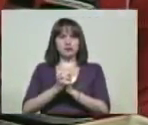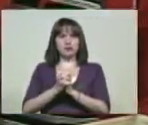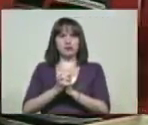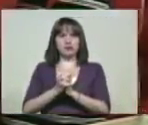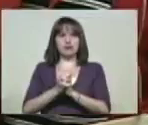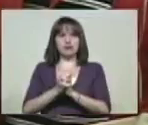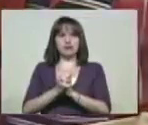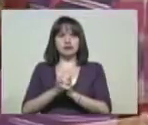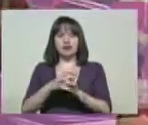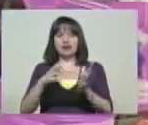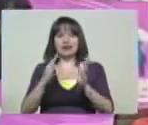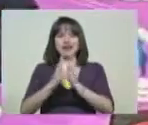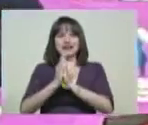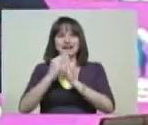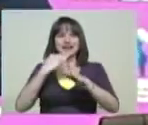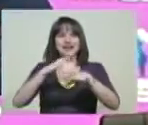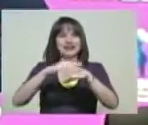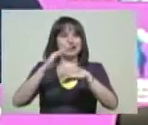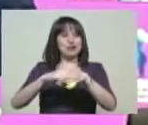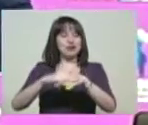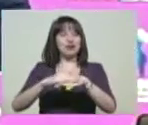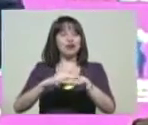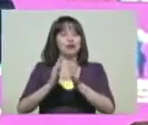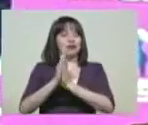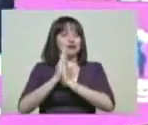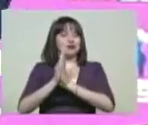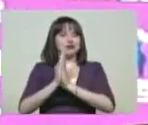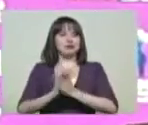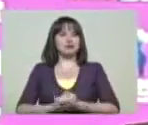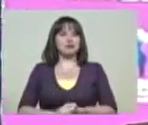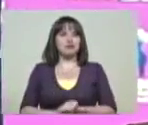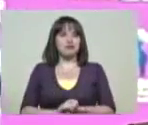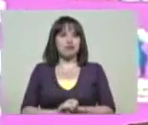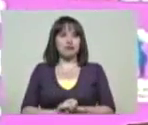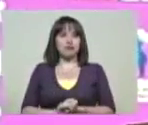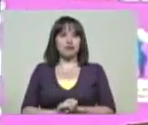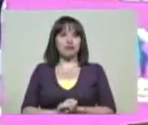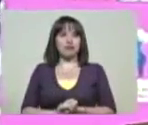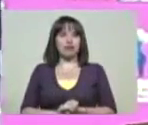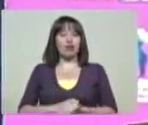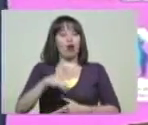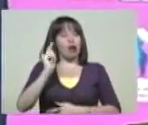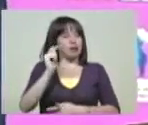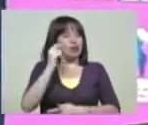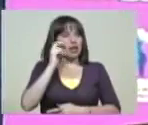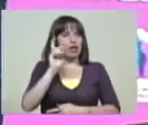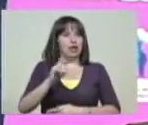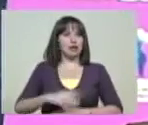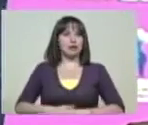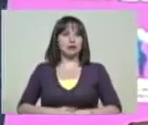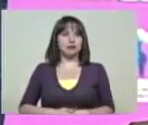tengo que pedirles un favor no es un favor una tarea